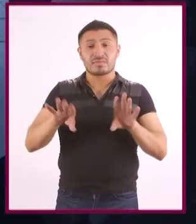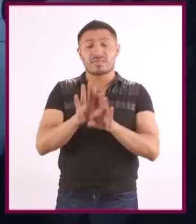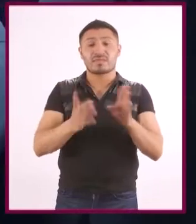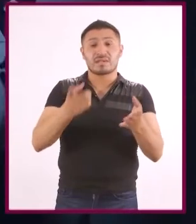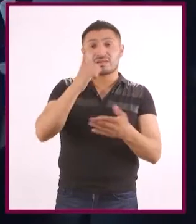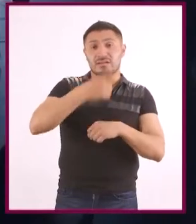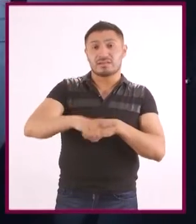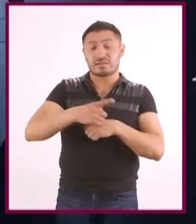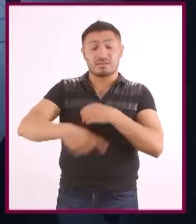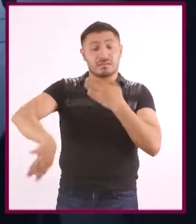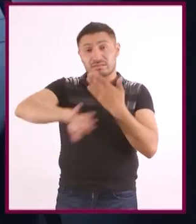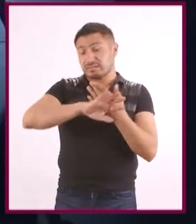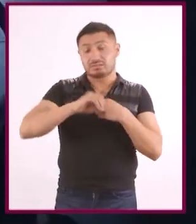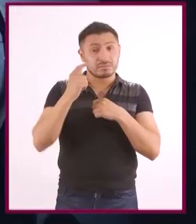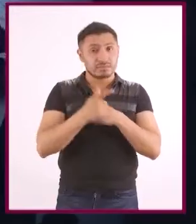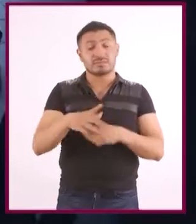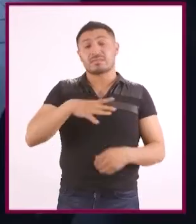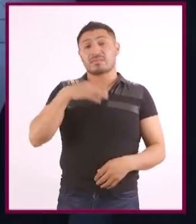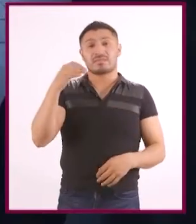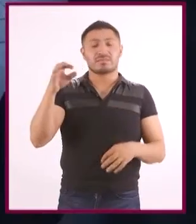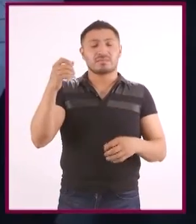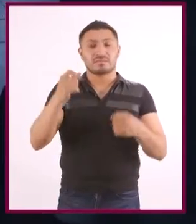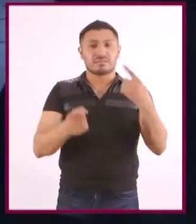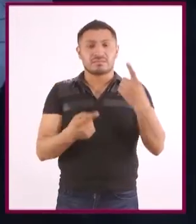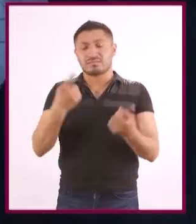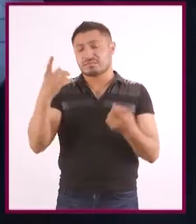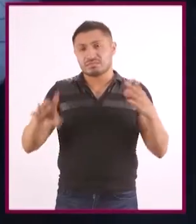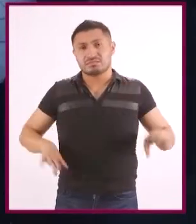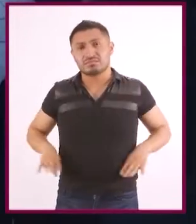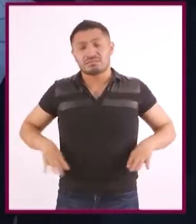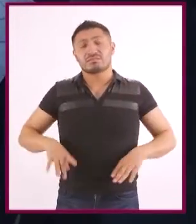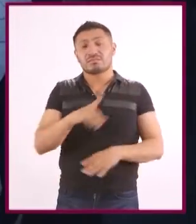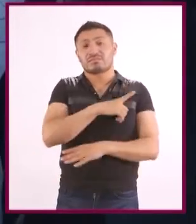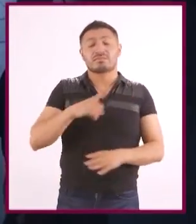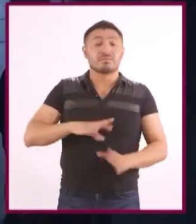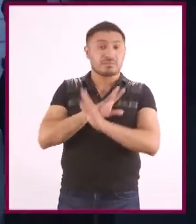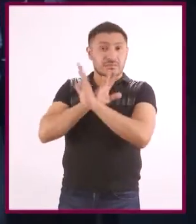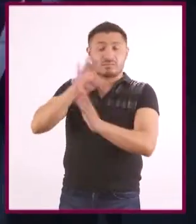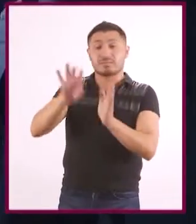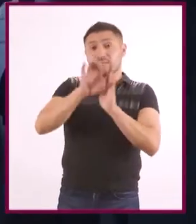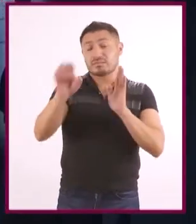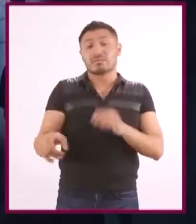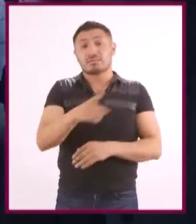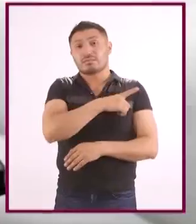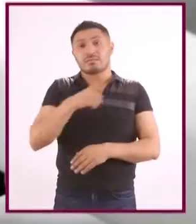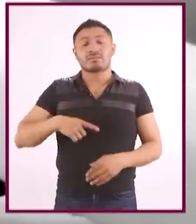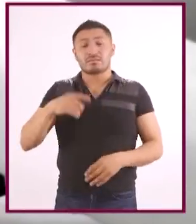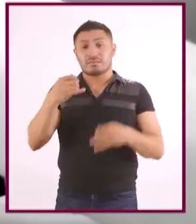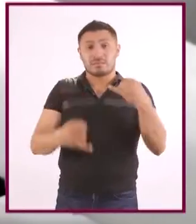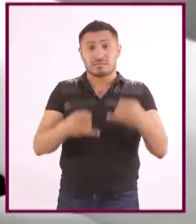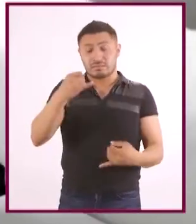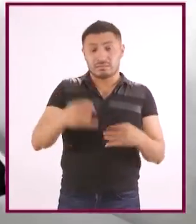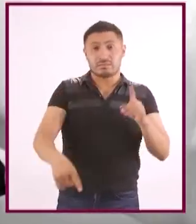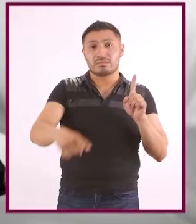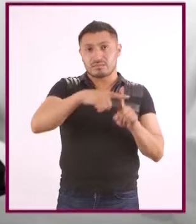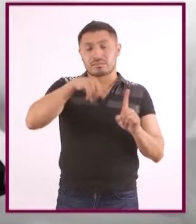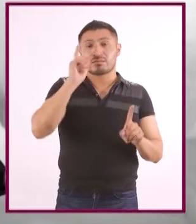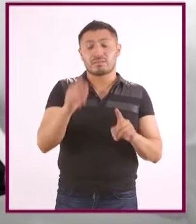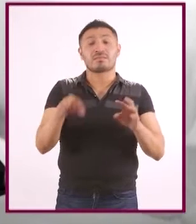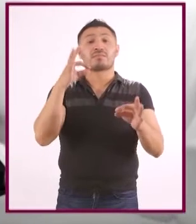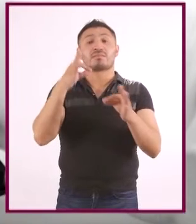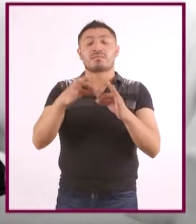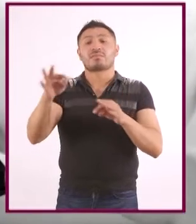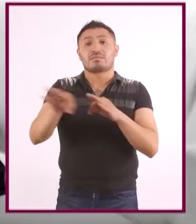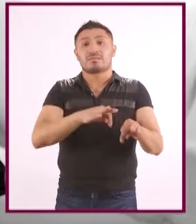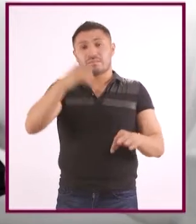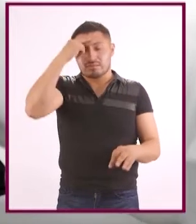otra persona, hay ciertas conductas que debemos evitar. Un ejemplo de deber jurídico positivo es cumplir con un trabajo